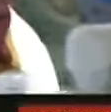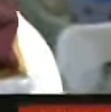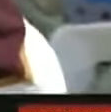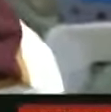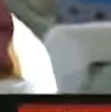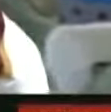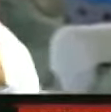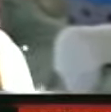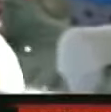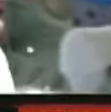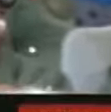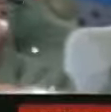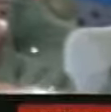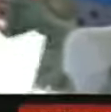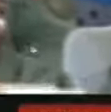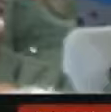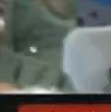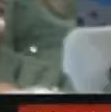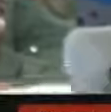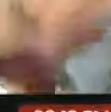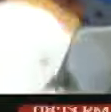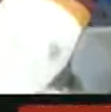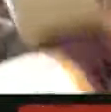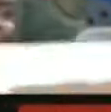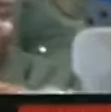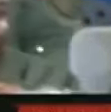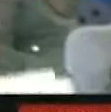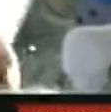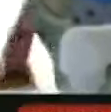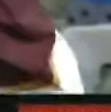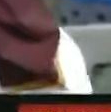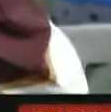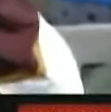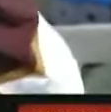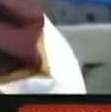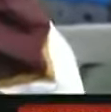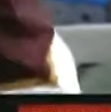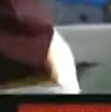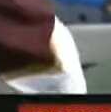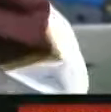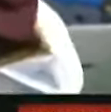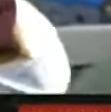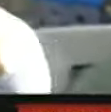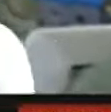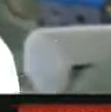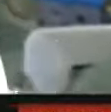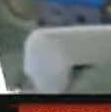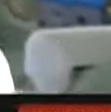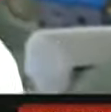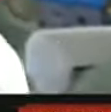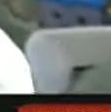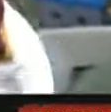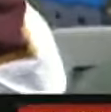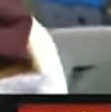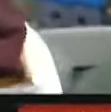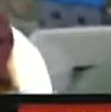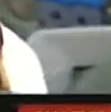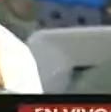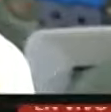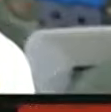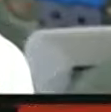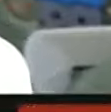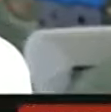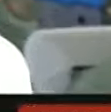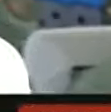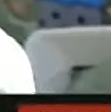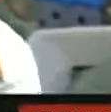país y que la política se va a construir, se va a debatir en las comunas, en los territorios y no allá en la sede del ministerio. Y yo estoy de acuerdo